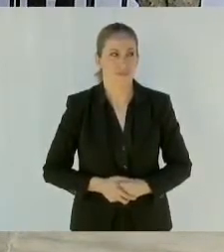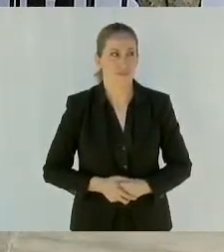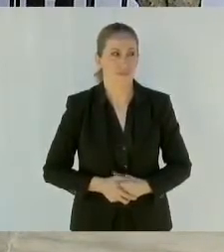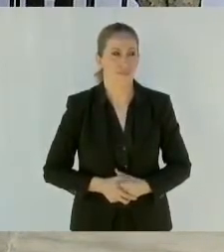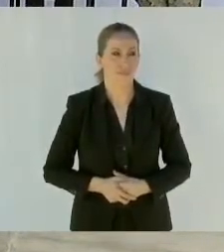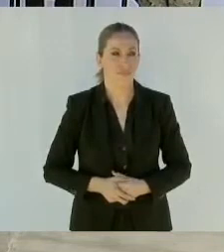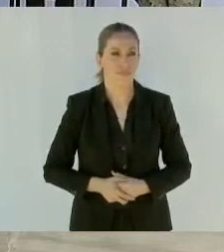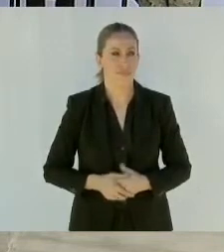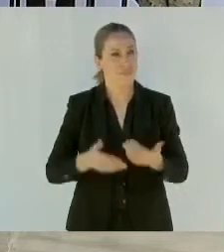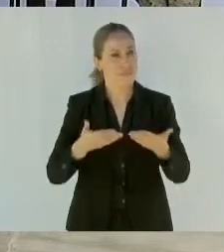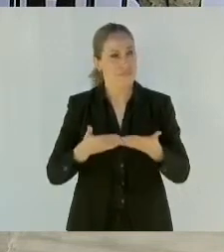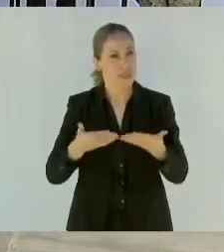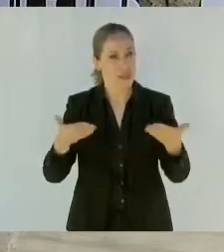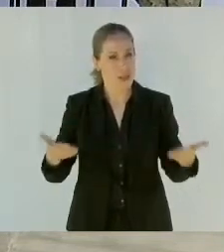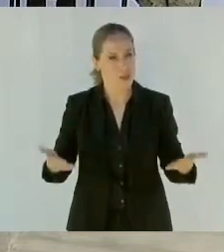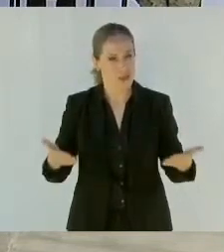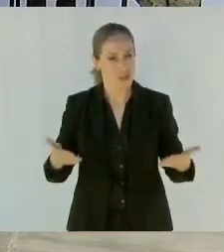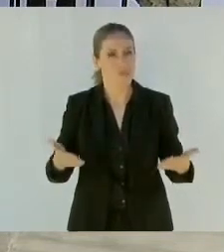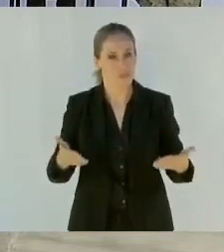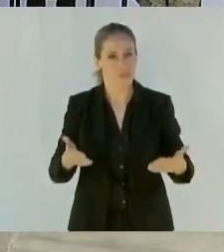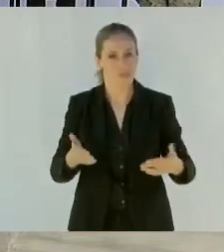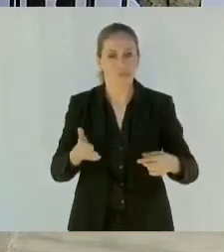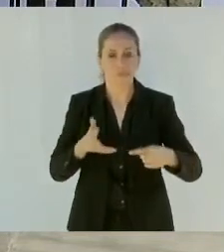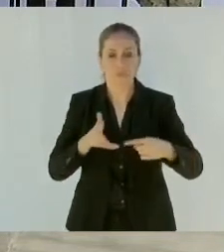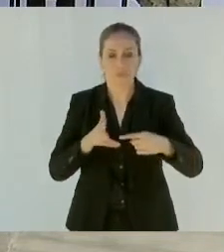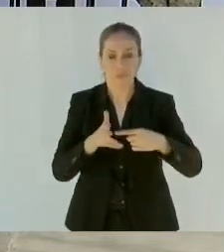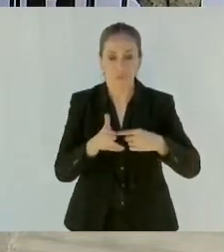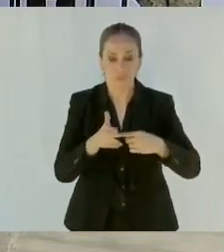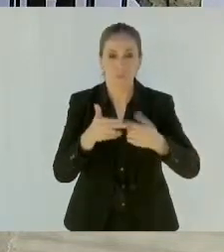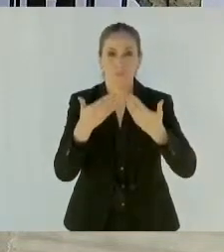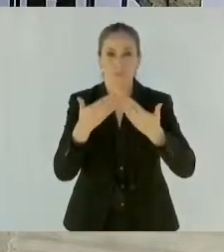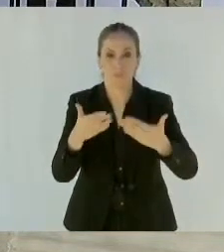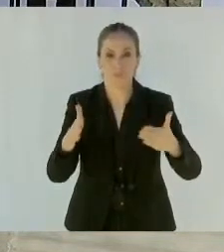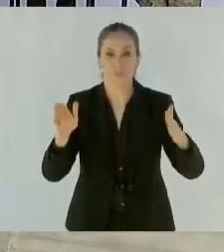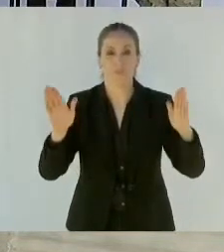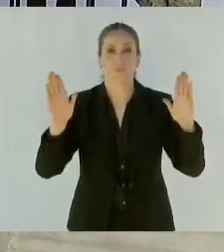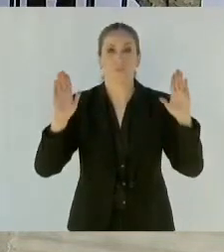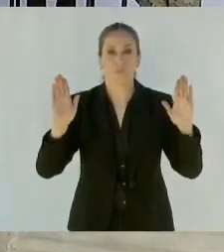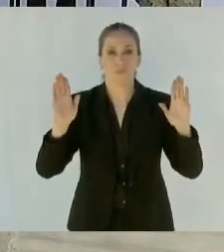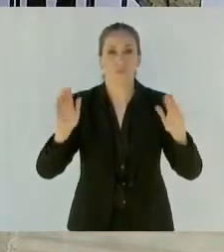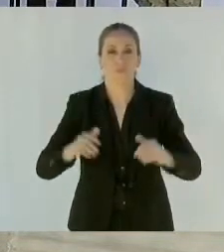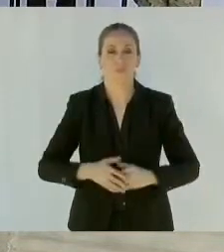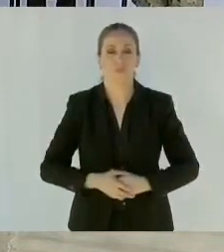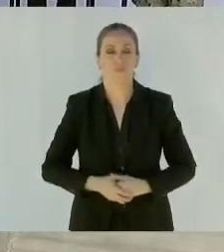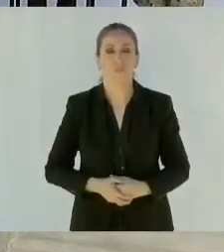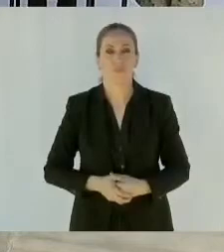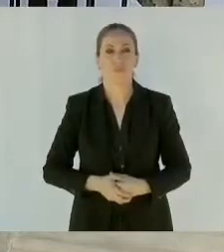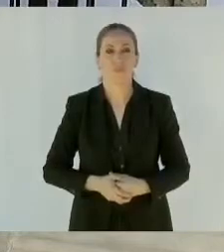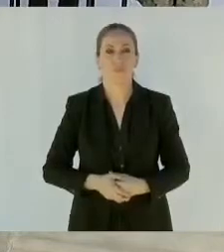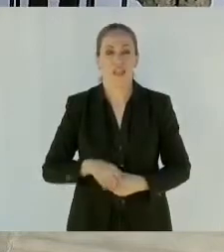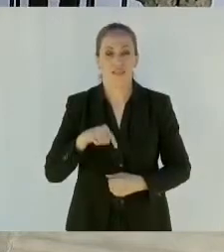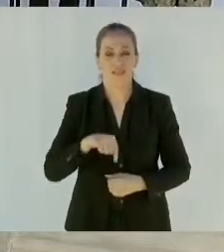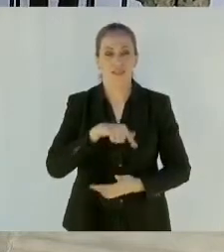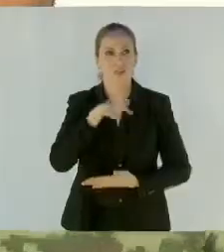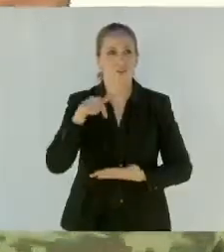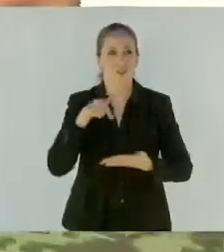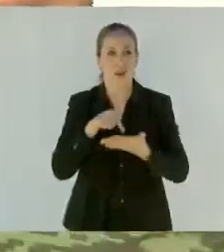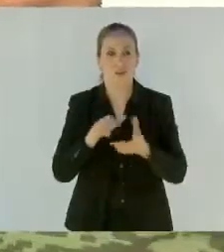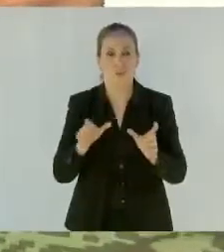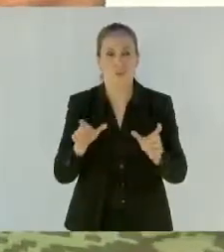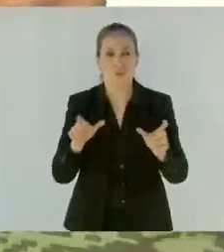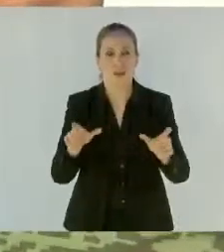Con motivo de la inauguración de las instalaciones de la Guardia Nacional, escuchemos el toque militar 3 de Diana.